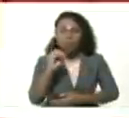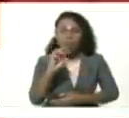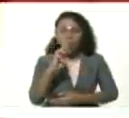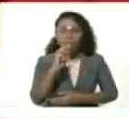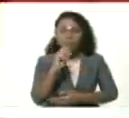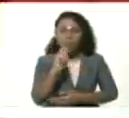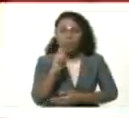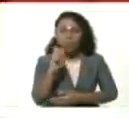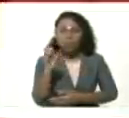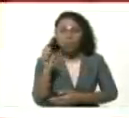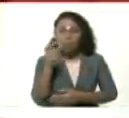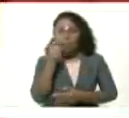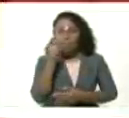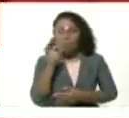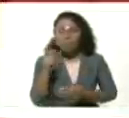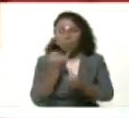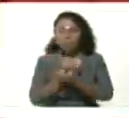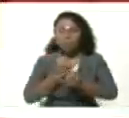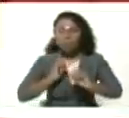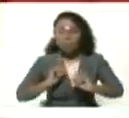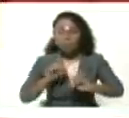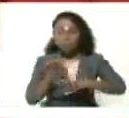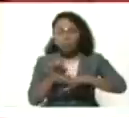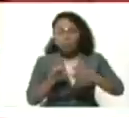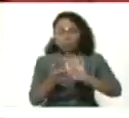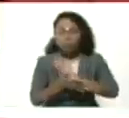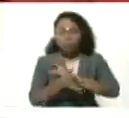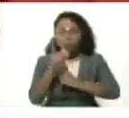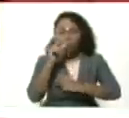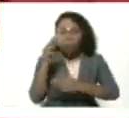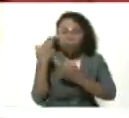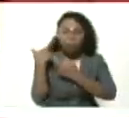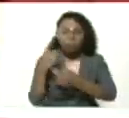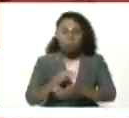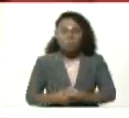Bolaños, municipio Independencia, José Mujica,